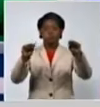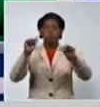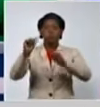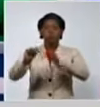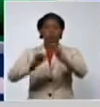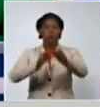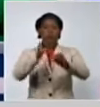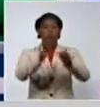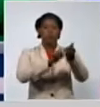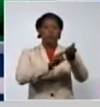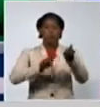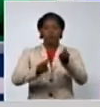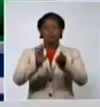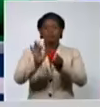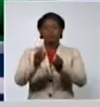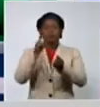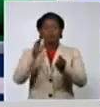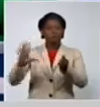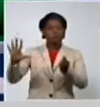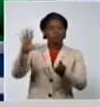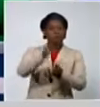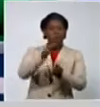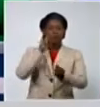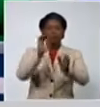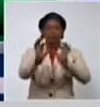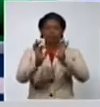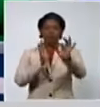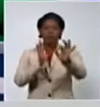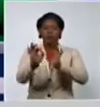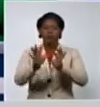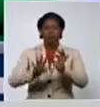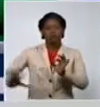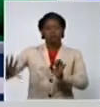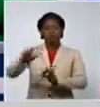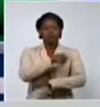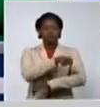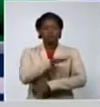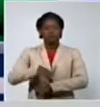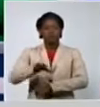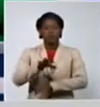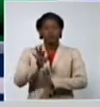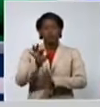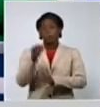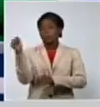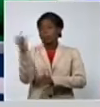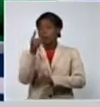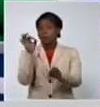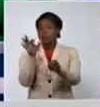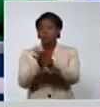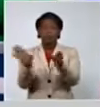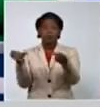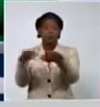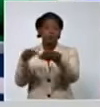vacuna para protegernos. Realmente se hará por los grupos de riesgo que están establecidos, por ahí